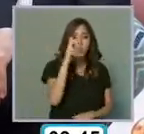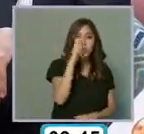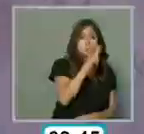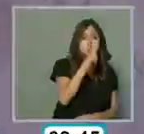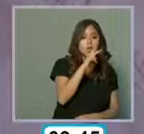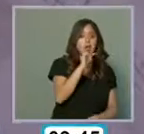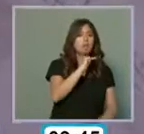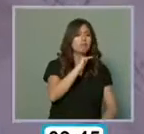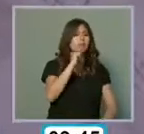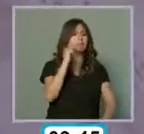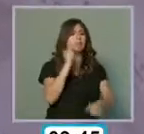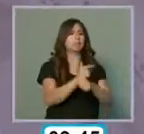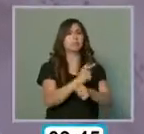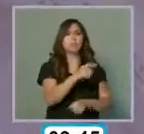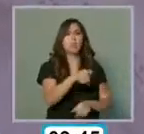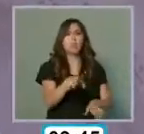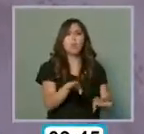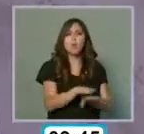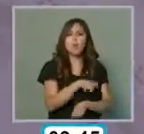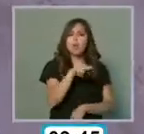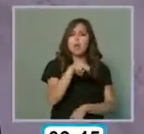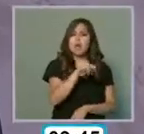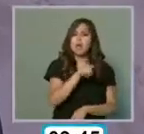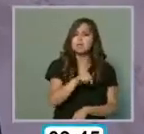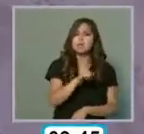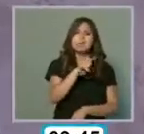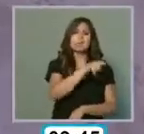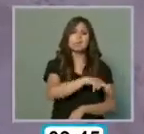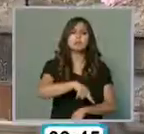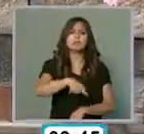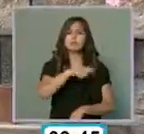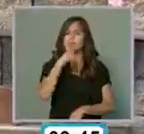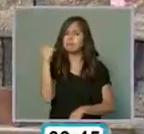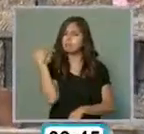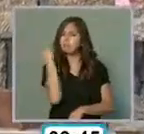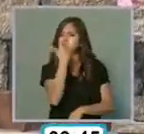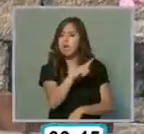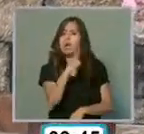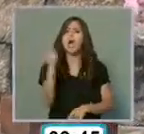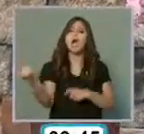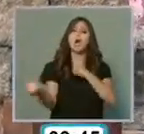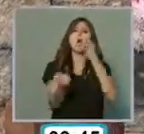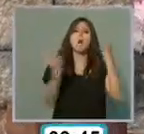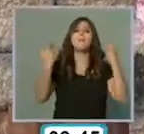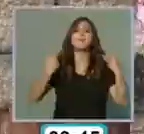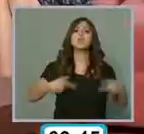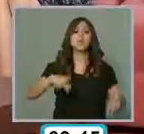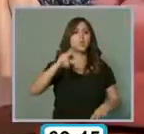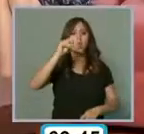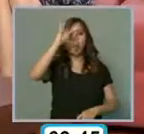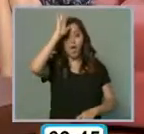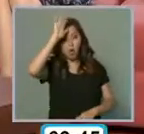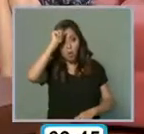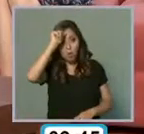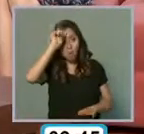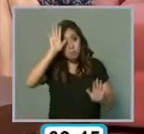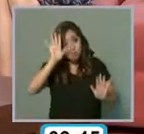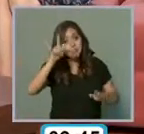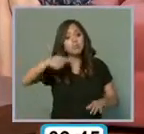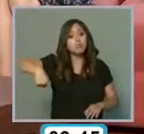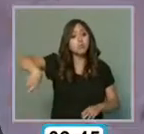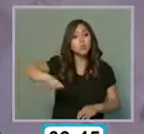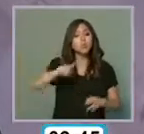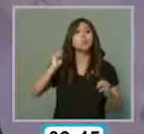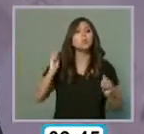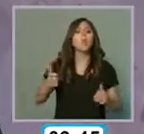horrores del nazismo. Algunos de ellos ya habían hecho grilla, vamos a decirlo así. Y lo que sabemos es que eran jóvenes normales